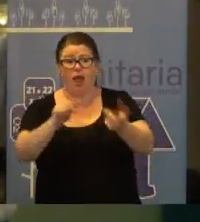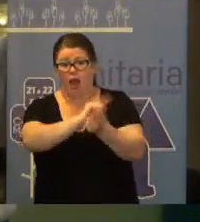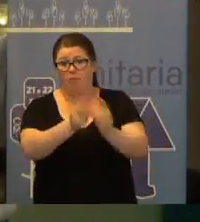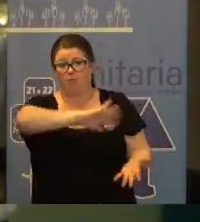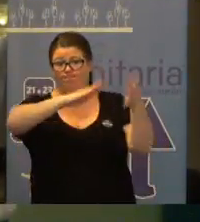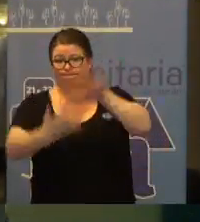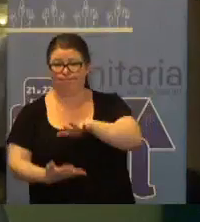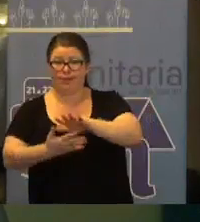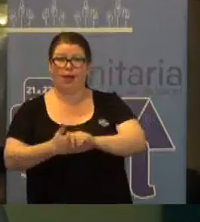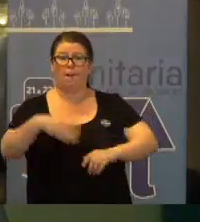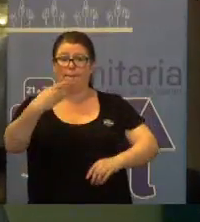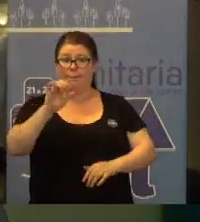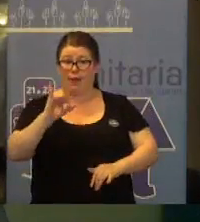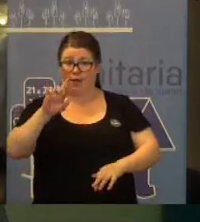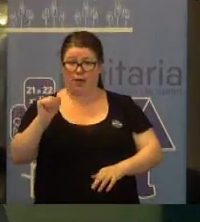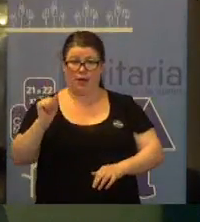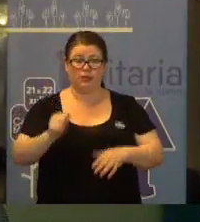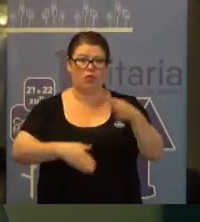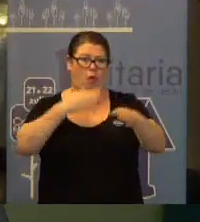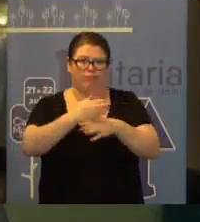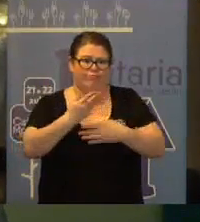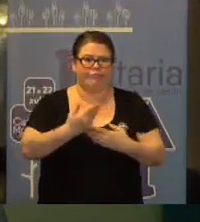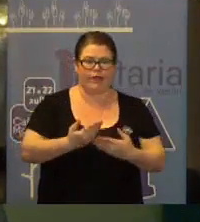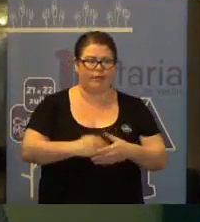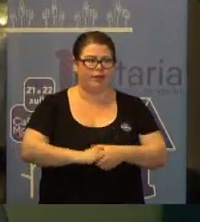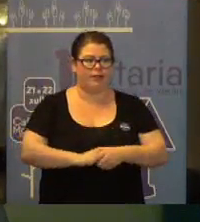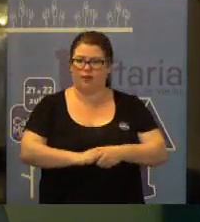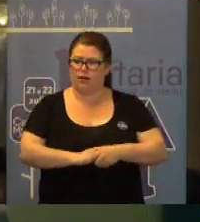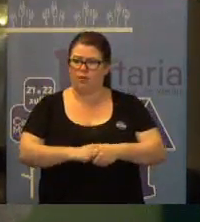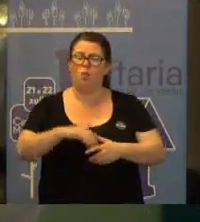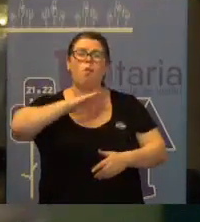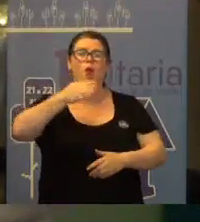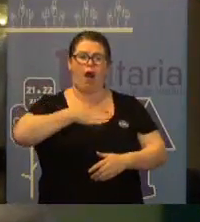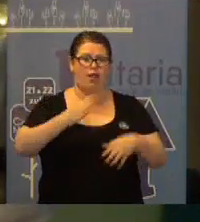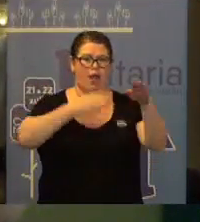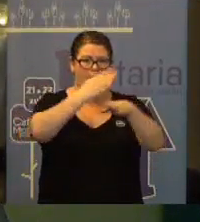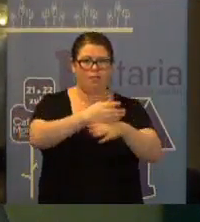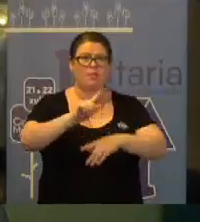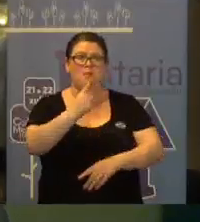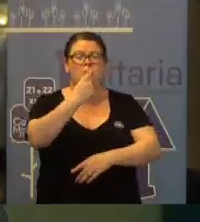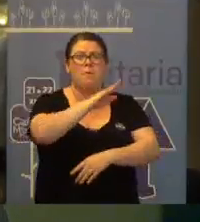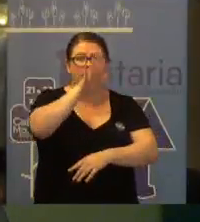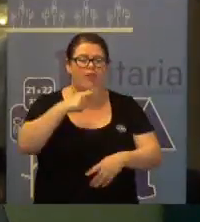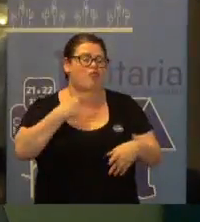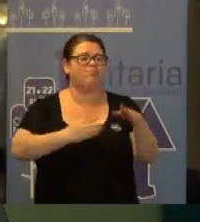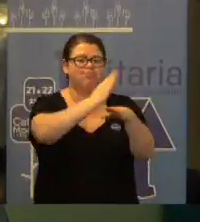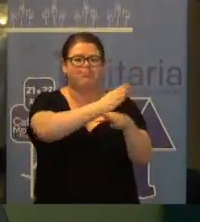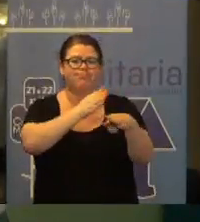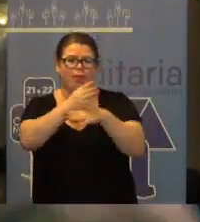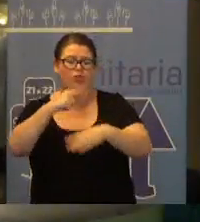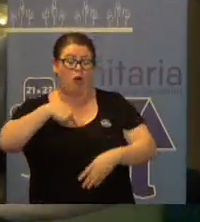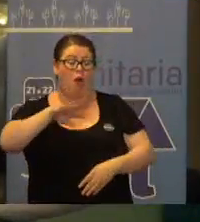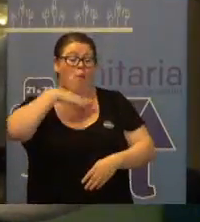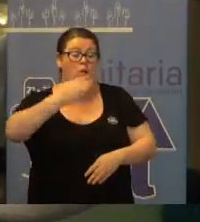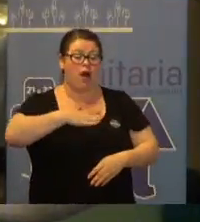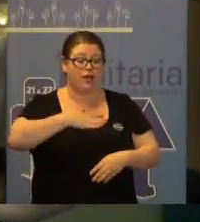Tamén o decía Beiras, eu iba a Moaña, pero primeiro parecía que iba a tal sitio, logo parecía que iba a tal outro, pero eu iba a Moaña, só que me tiña